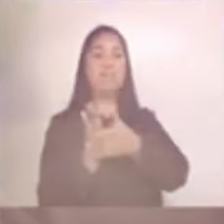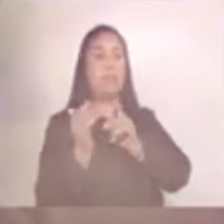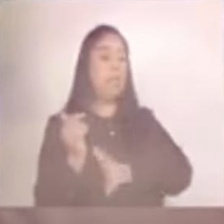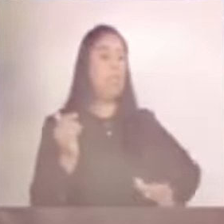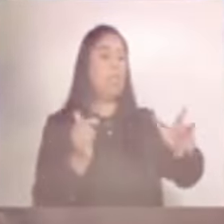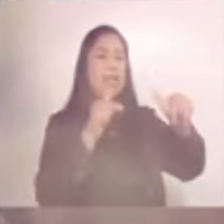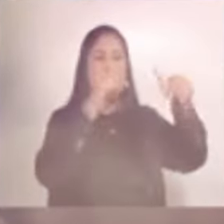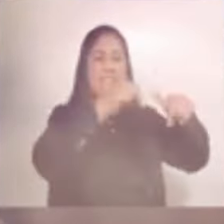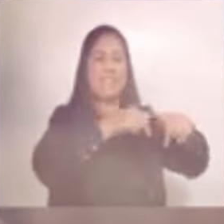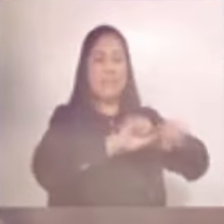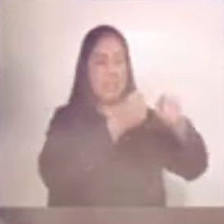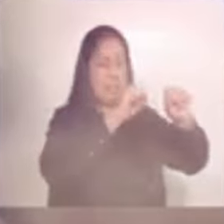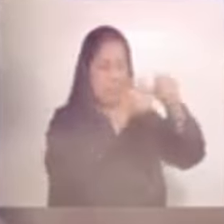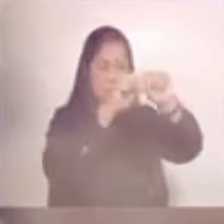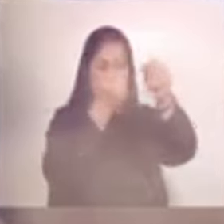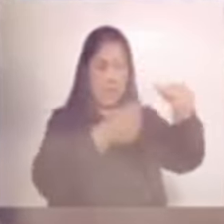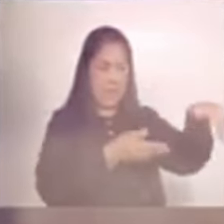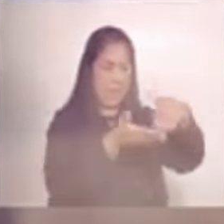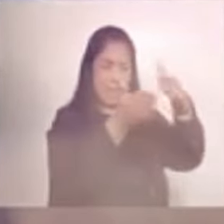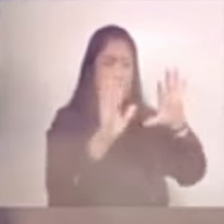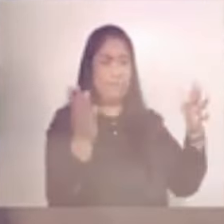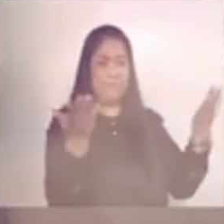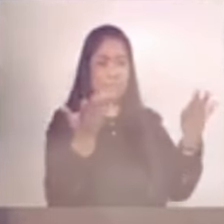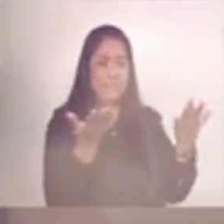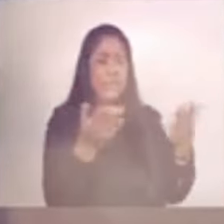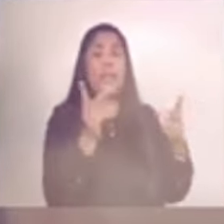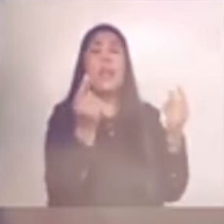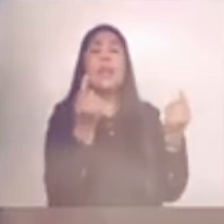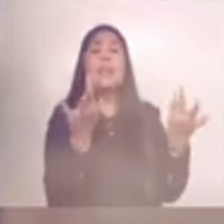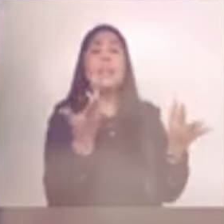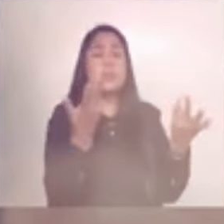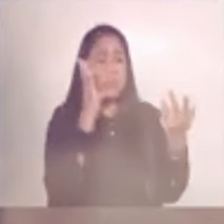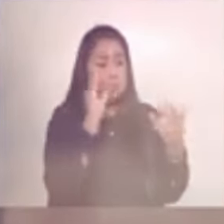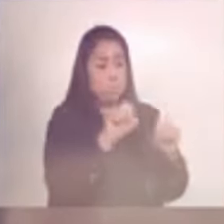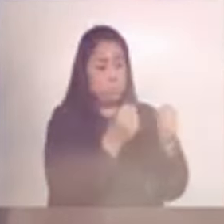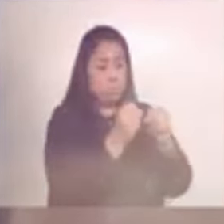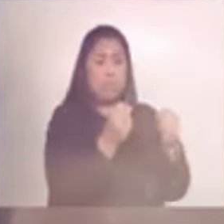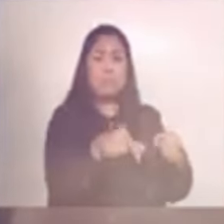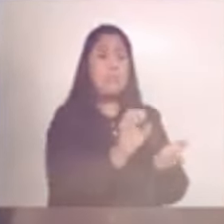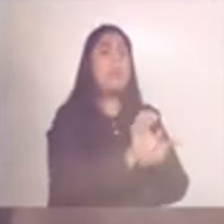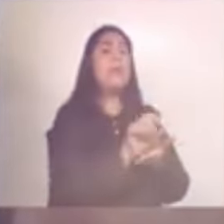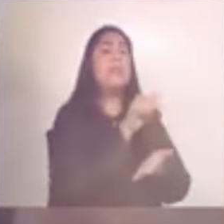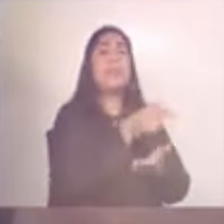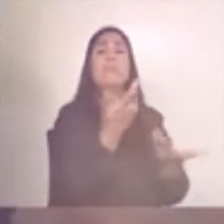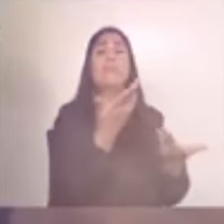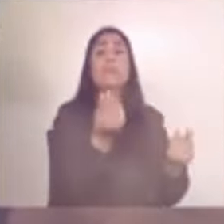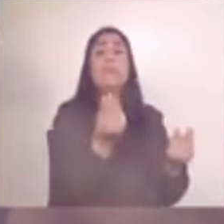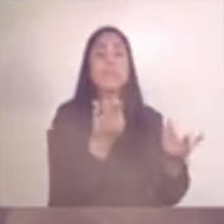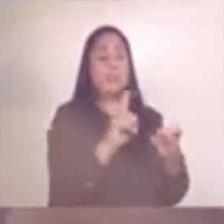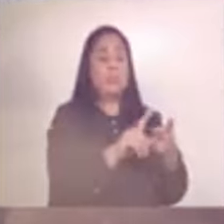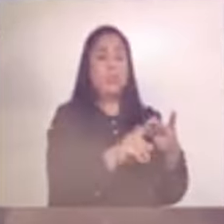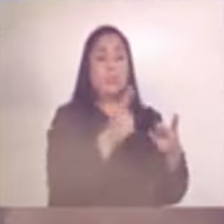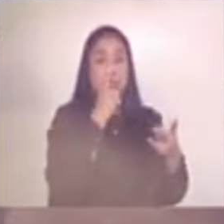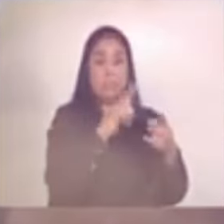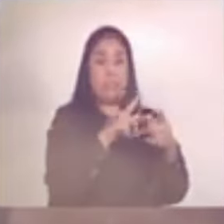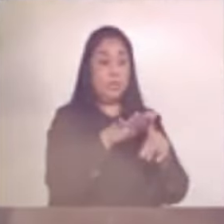en las carreteras. ¿Qué nos podría contar y qué medidas están tomando para evitar esto? Y una segunda pregunta, presidente, la situación de la avioneta que